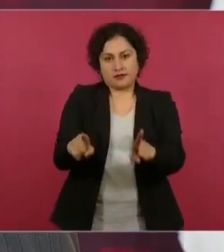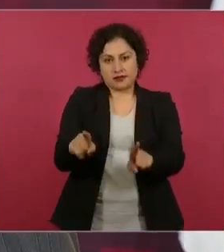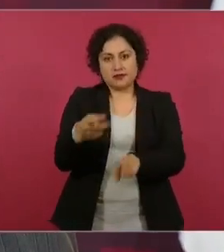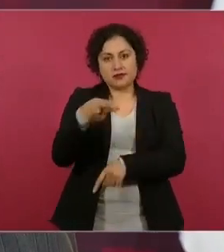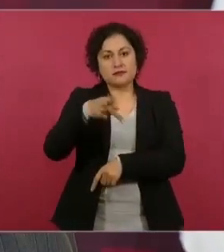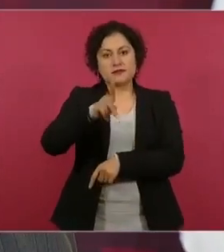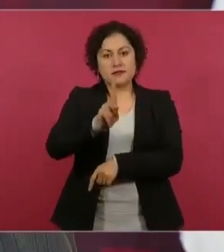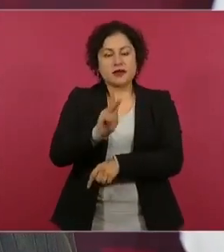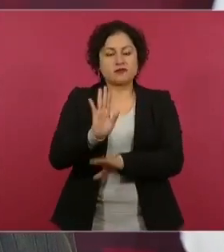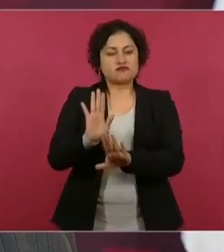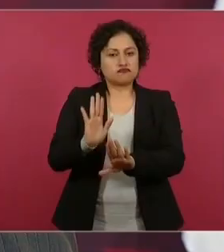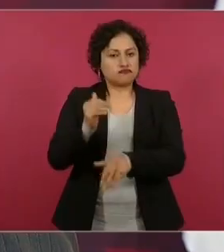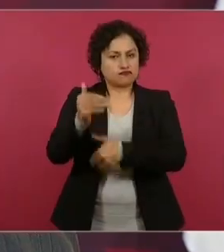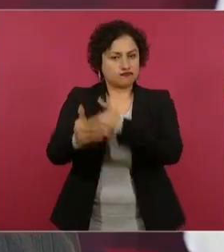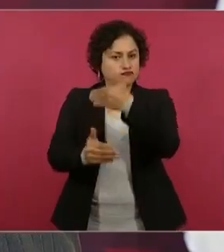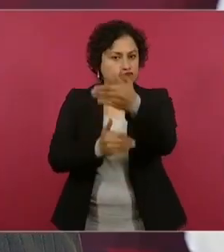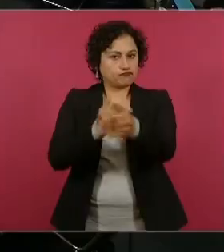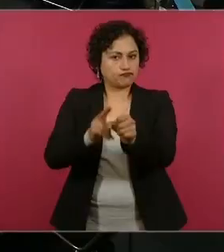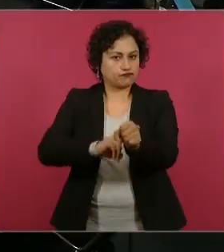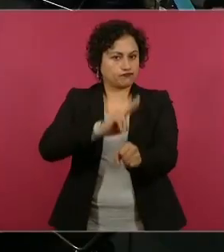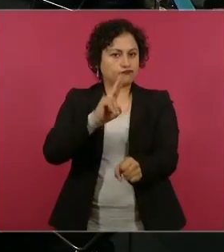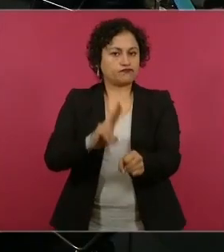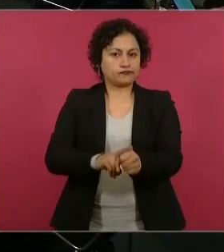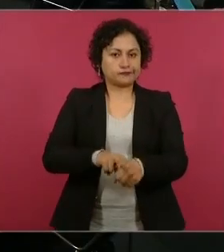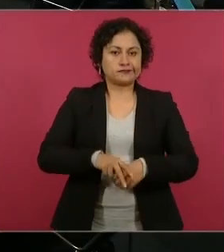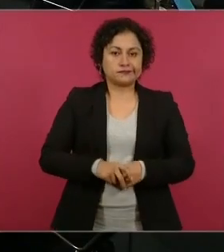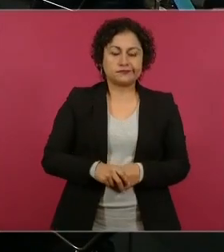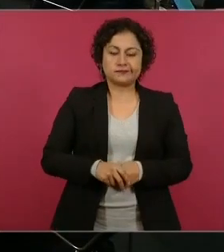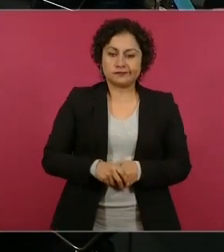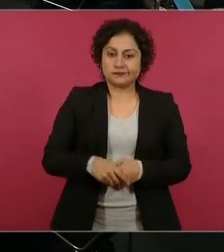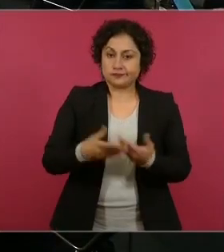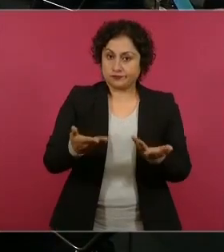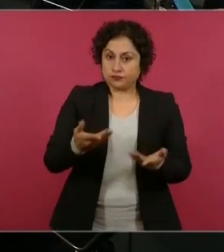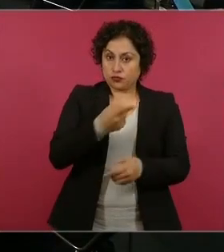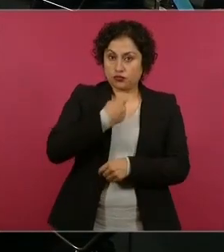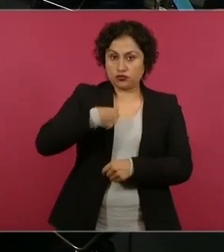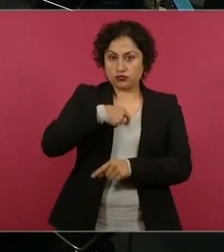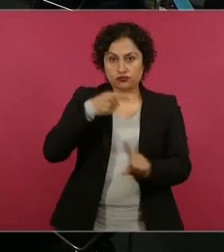y estamos trabajando con ese propósito.